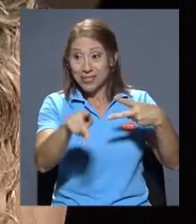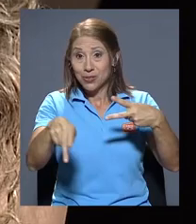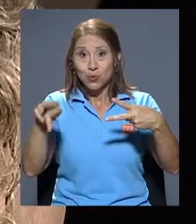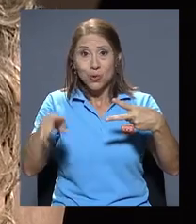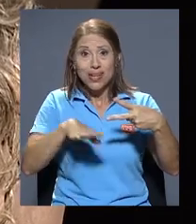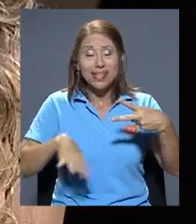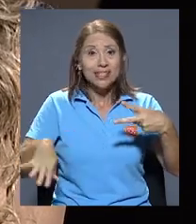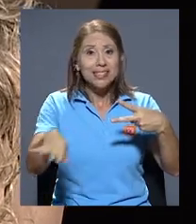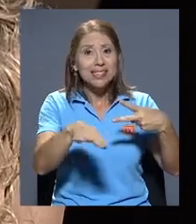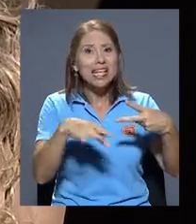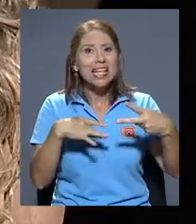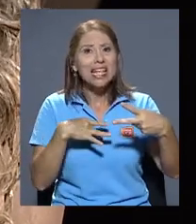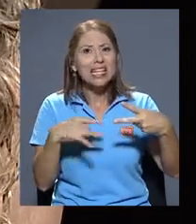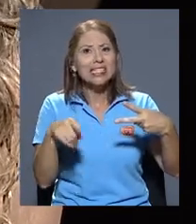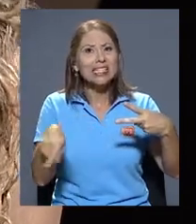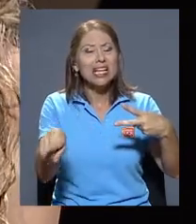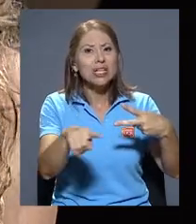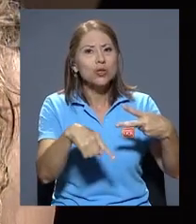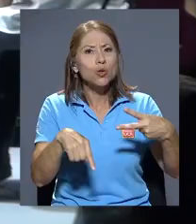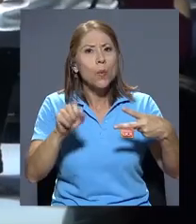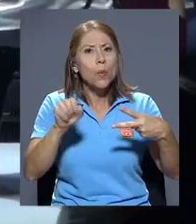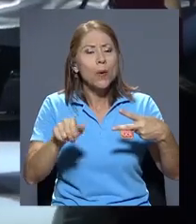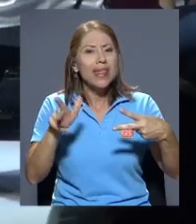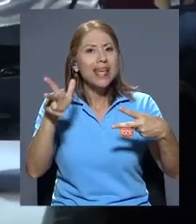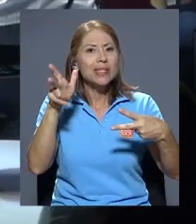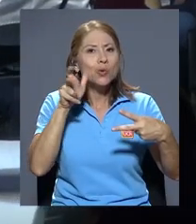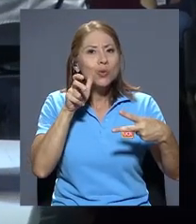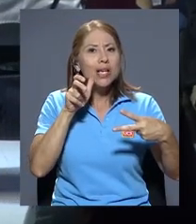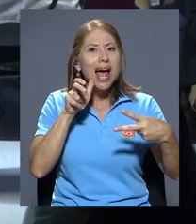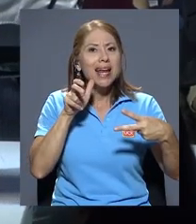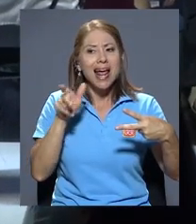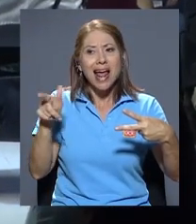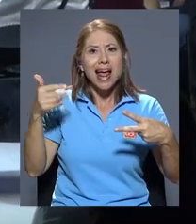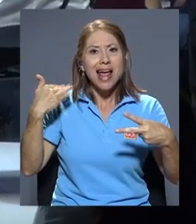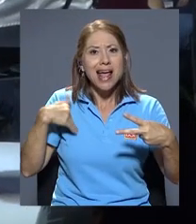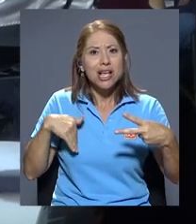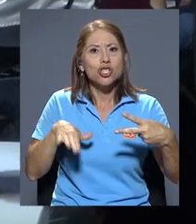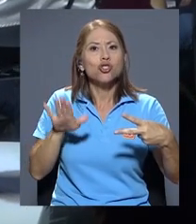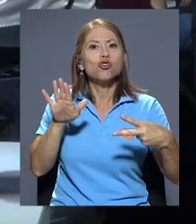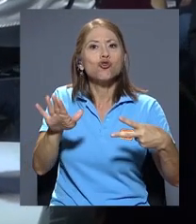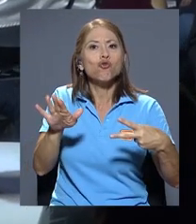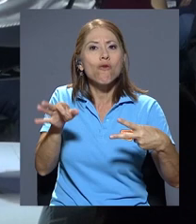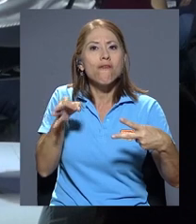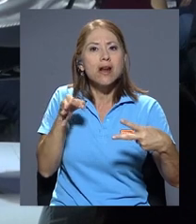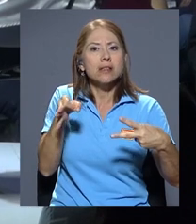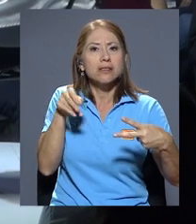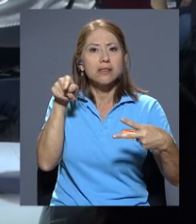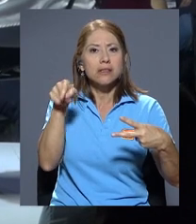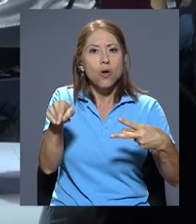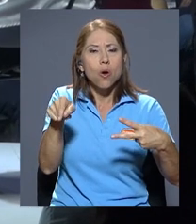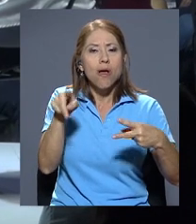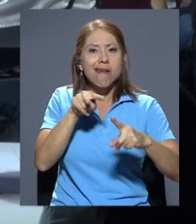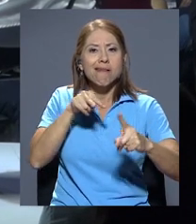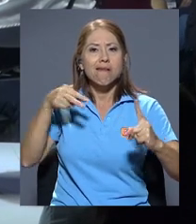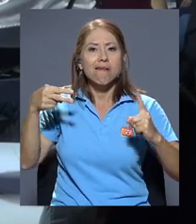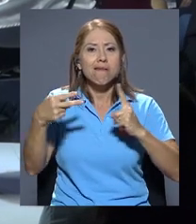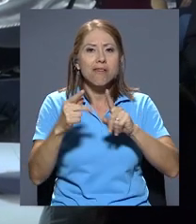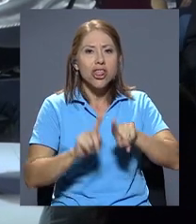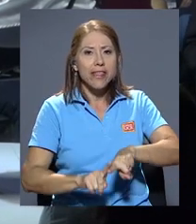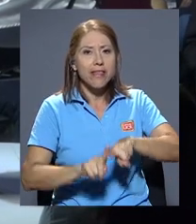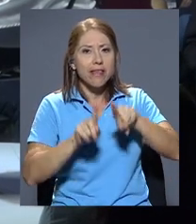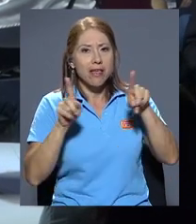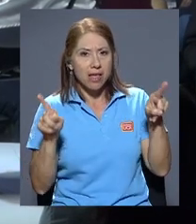escuchar la versión de él, que es otra cara de la moneda que en este lado del mundo nosotros